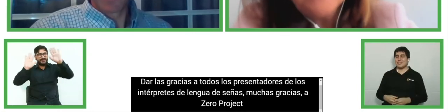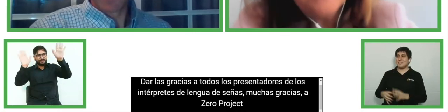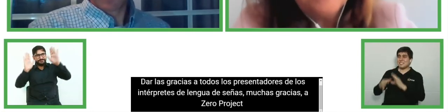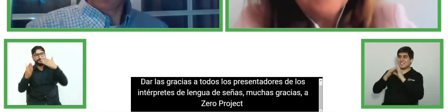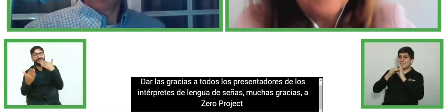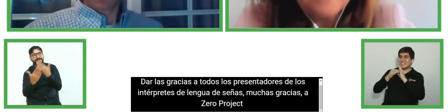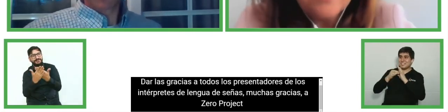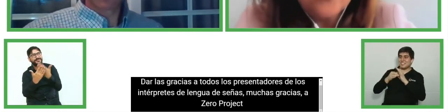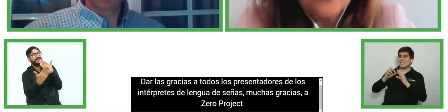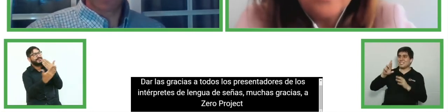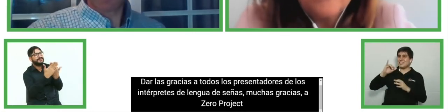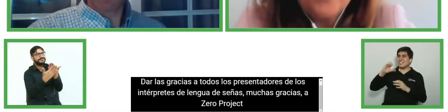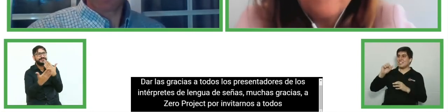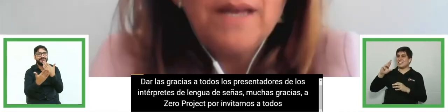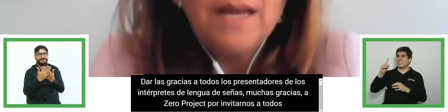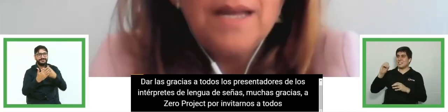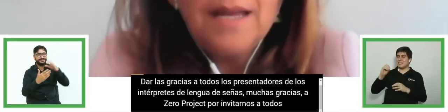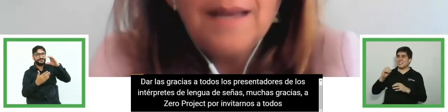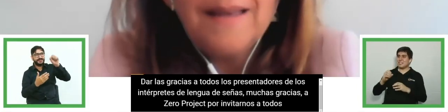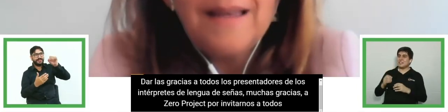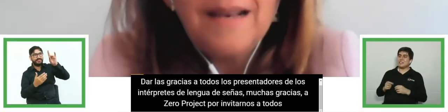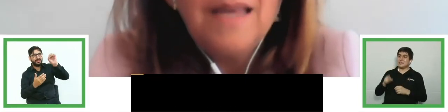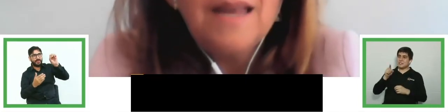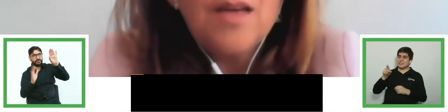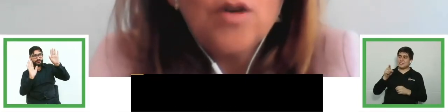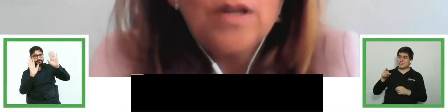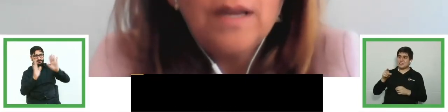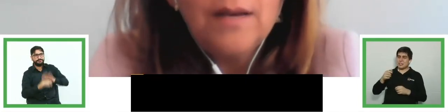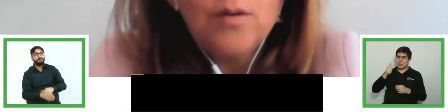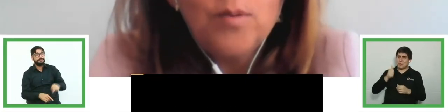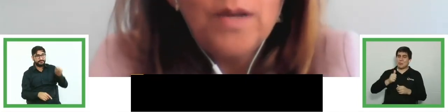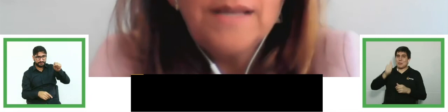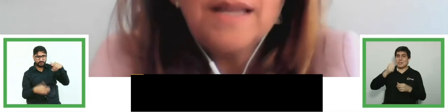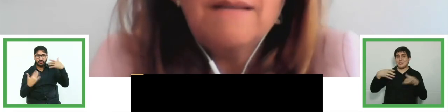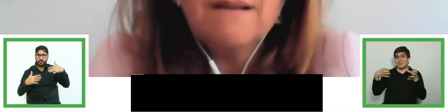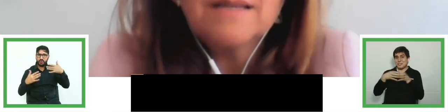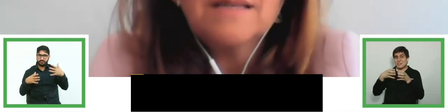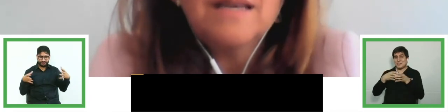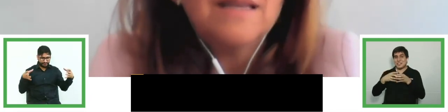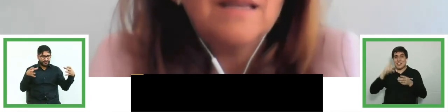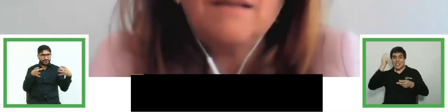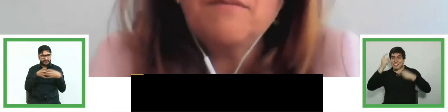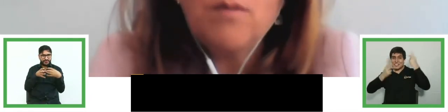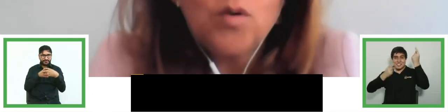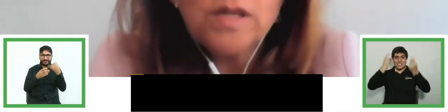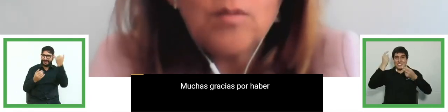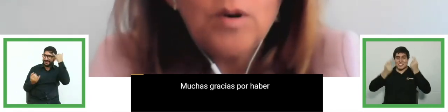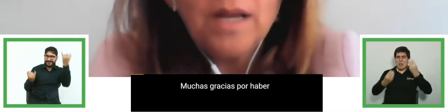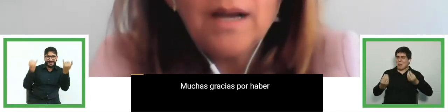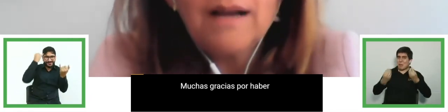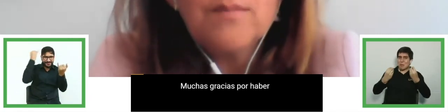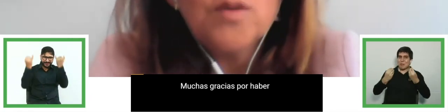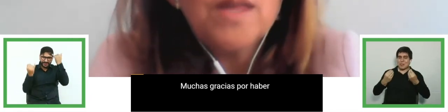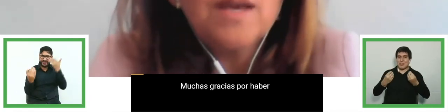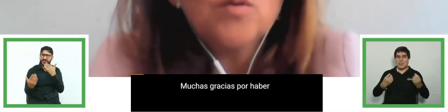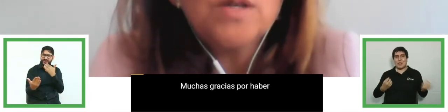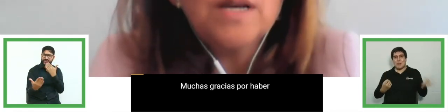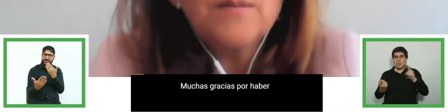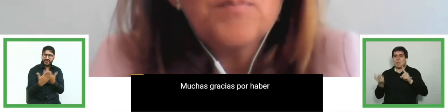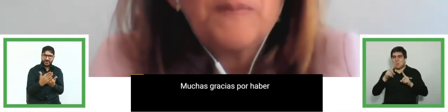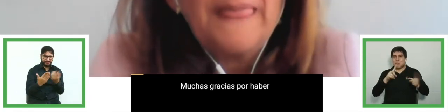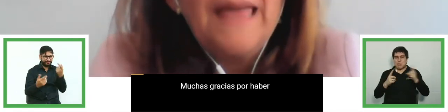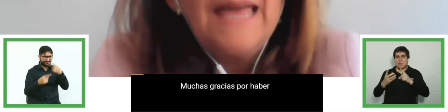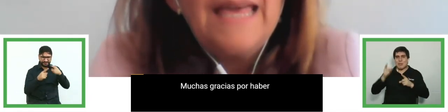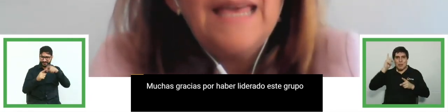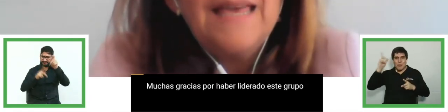Muchísimas gracias, Ricardo, por haber liderado este grupo de iniciativas tan fabulosas como las que acabamos de